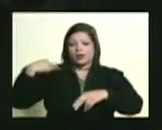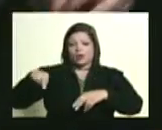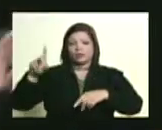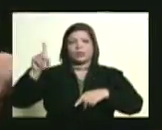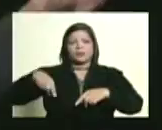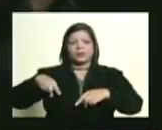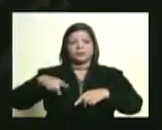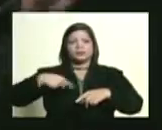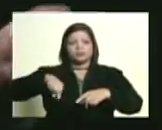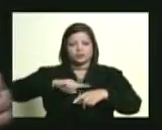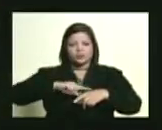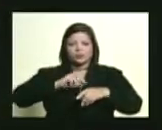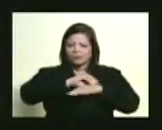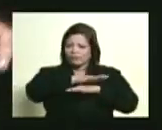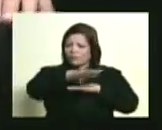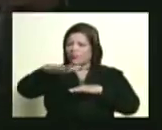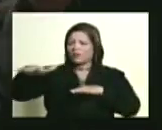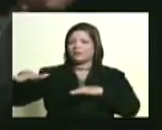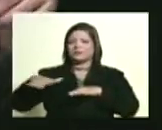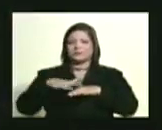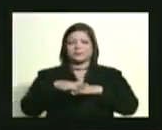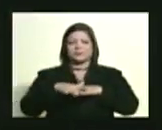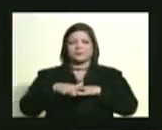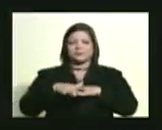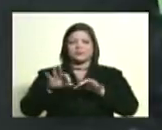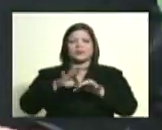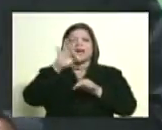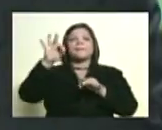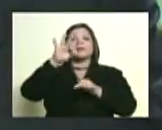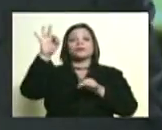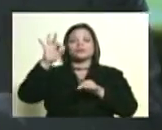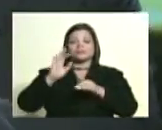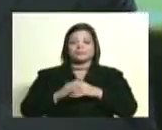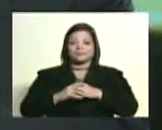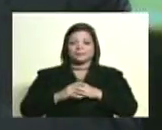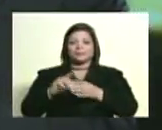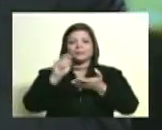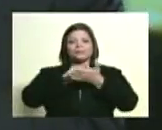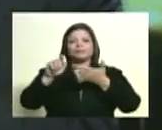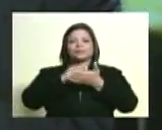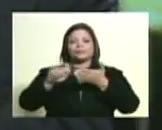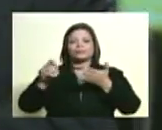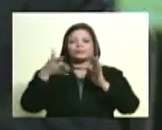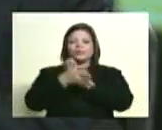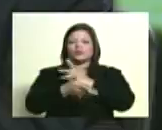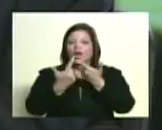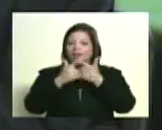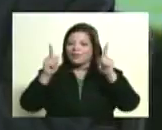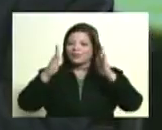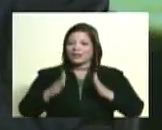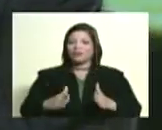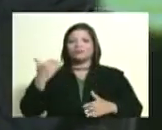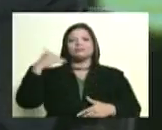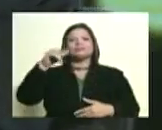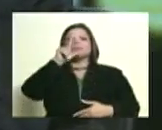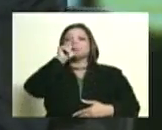venezolanos, tenemos esa influencia, pues, así la, es. La espiritualidad. Numeral, toma nota sobre el Libertador. Tenemos participación de